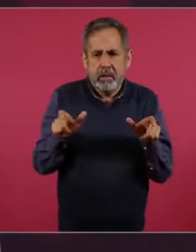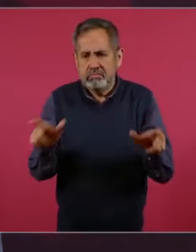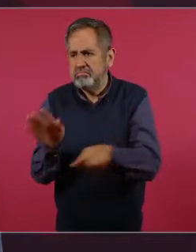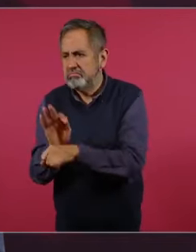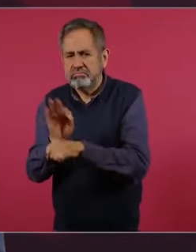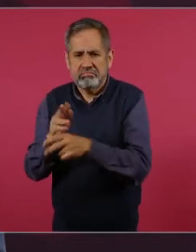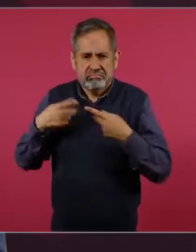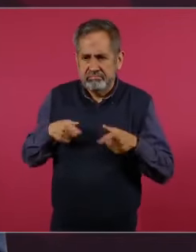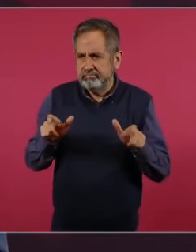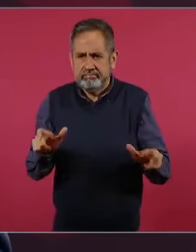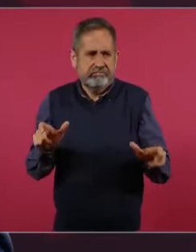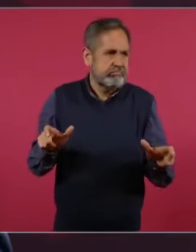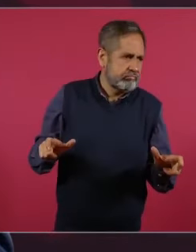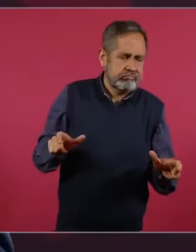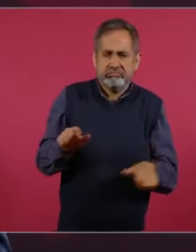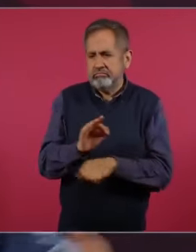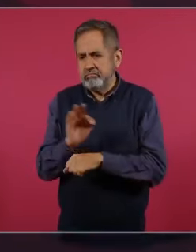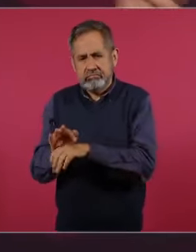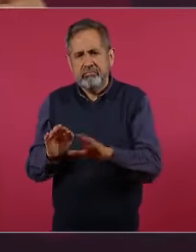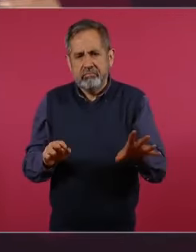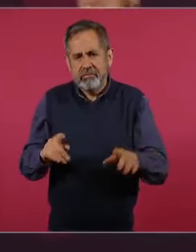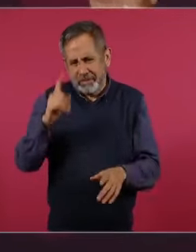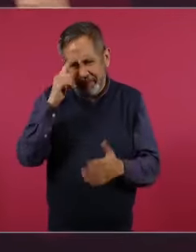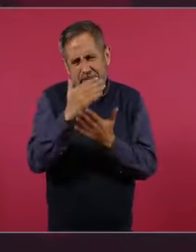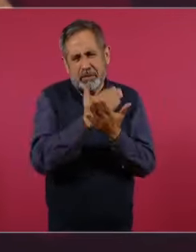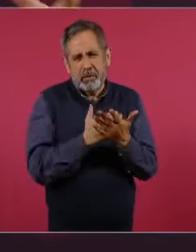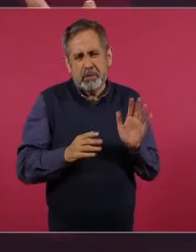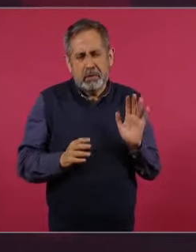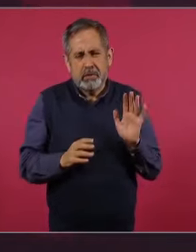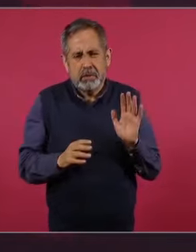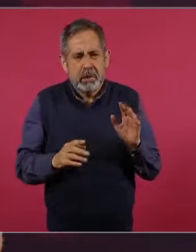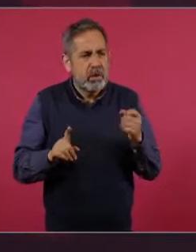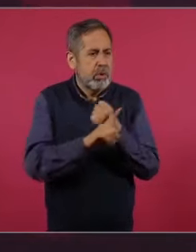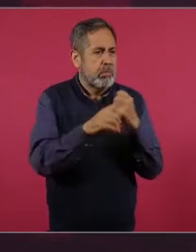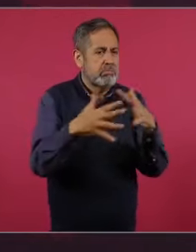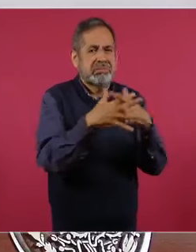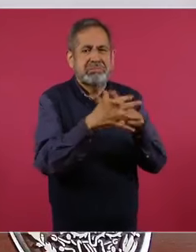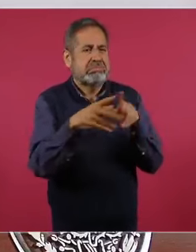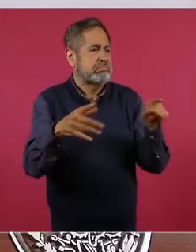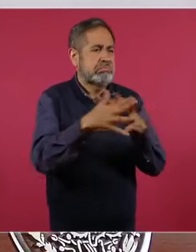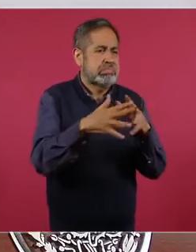gente y también para evitar la confrontación.